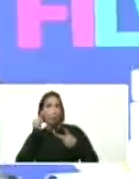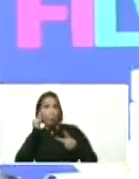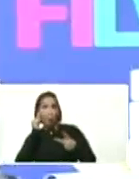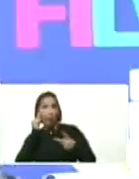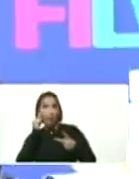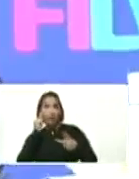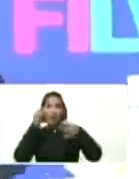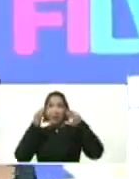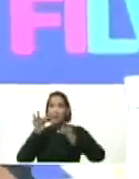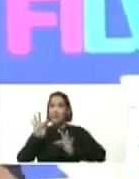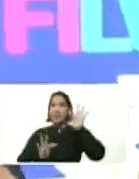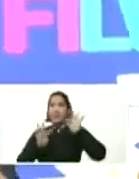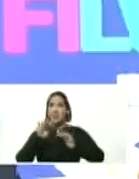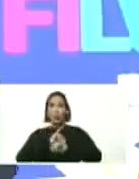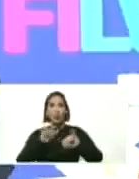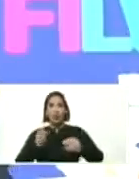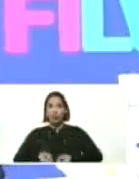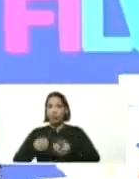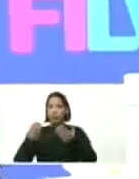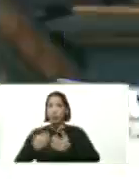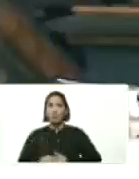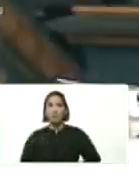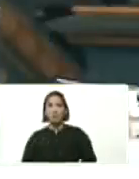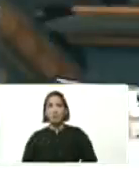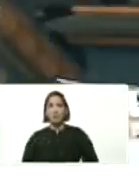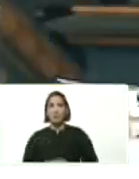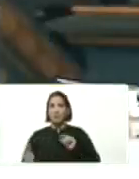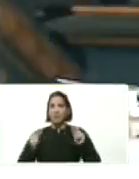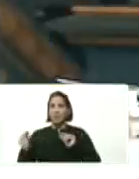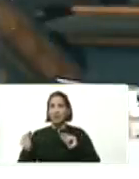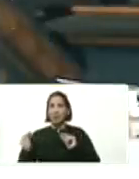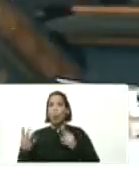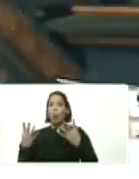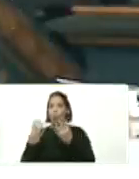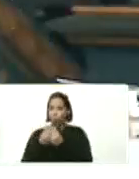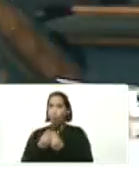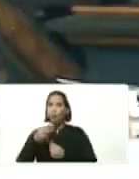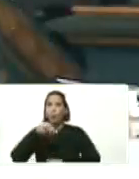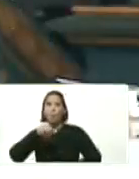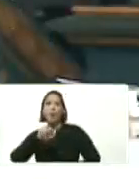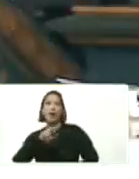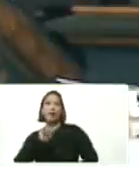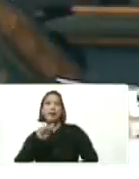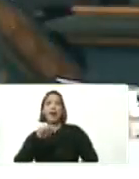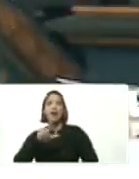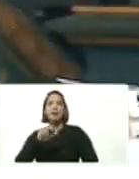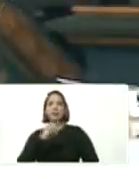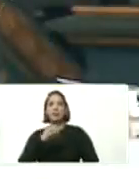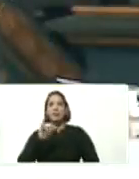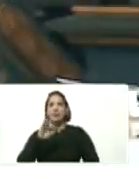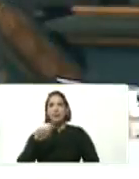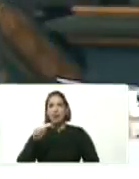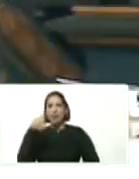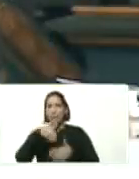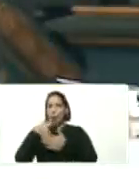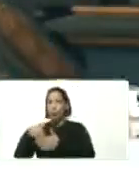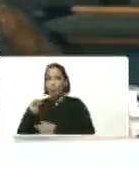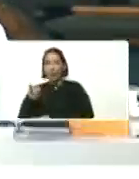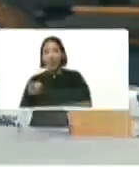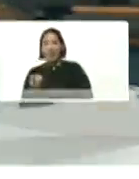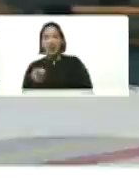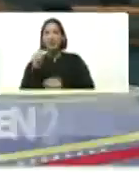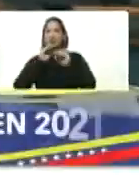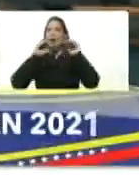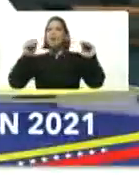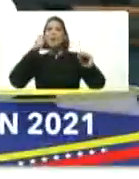físico. Ya le vamos a dar la palabra. Yo estoy con María Alcira Matute. Voto por ella. Y llamo al pueblo a votar por